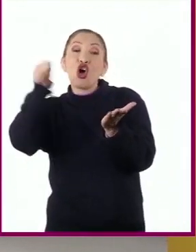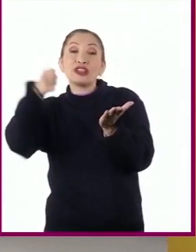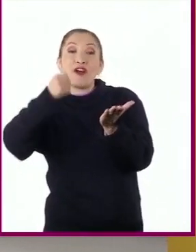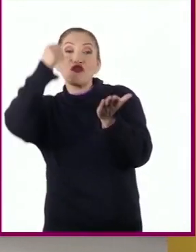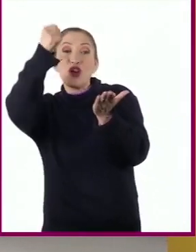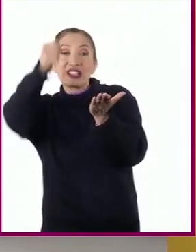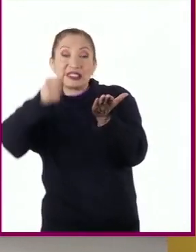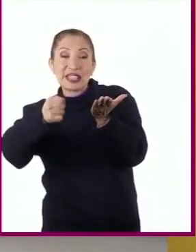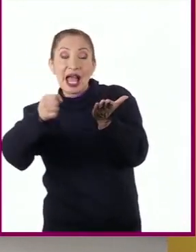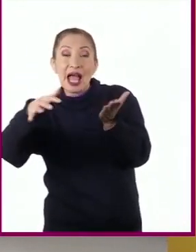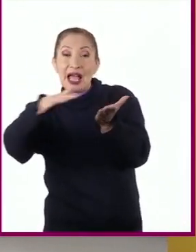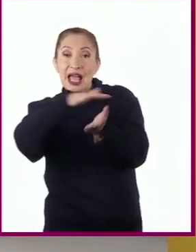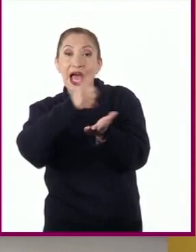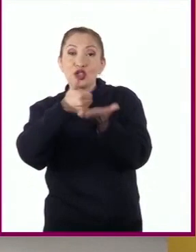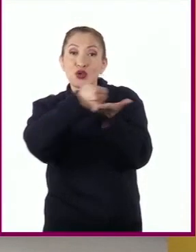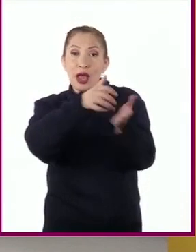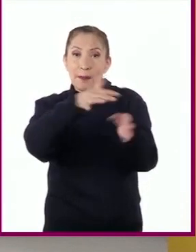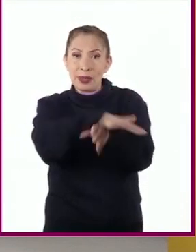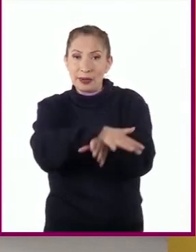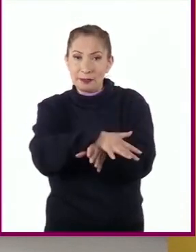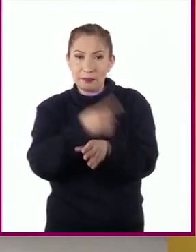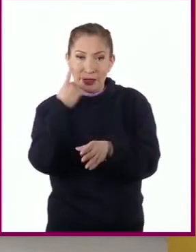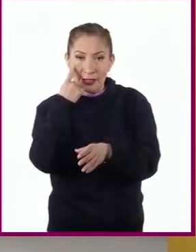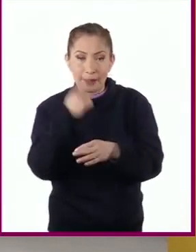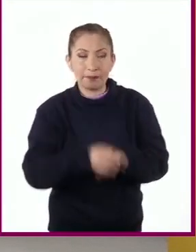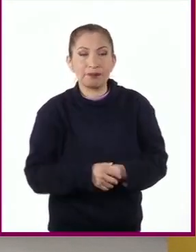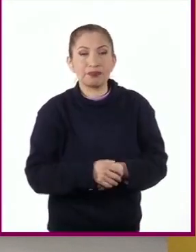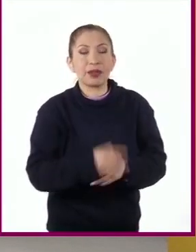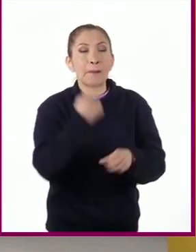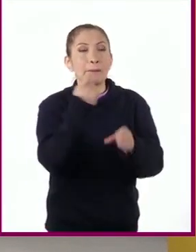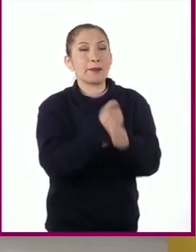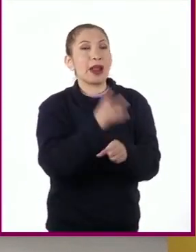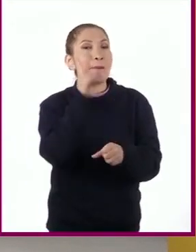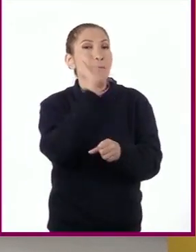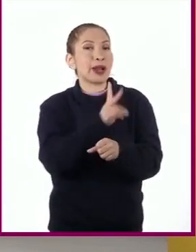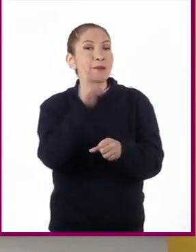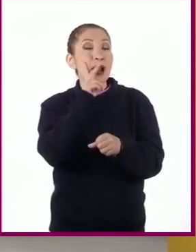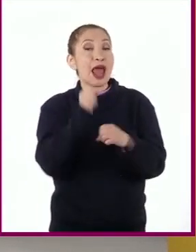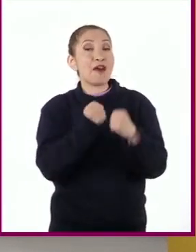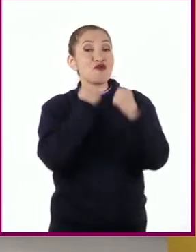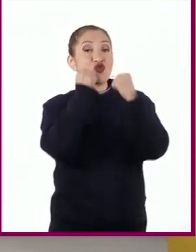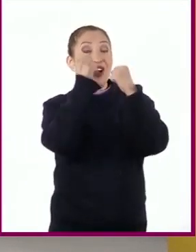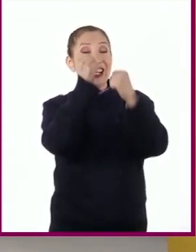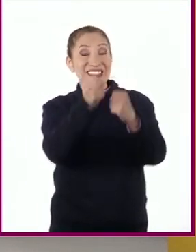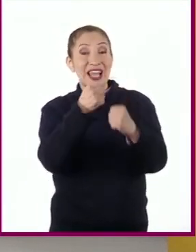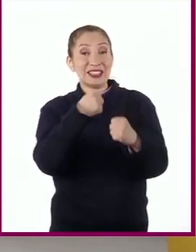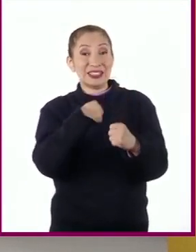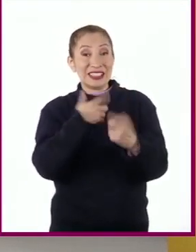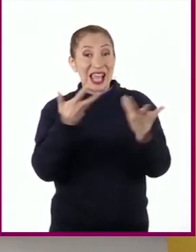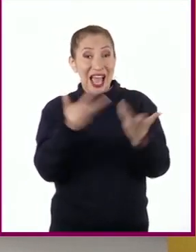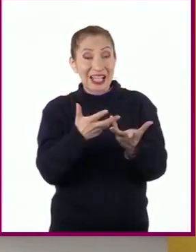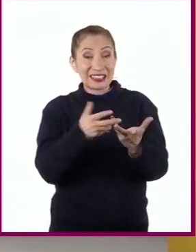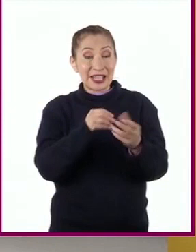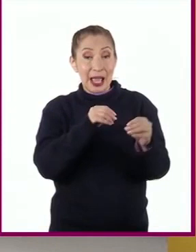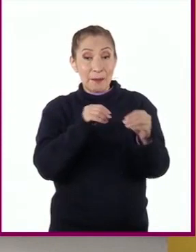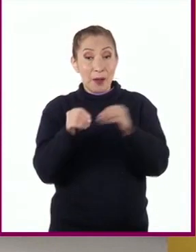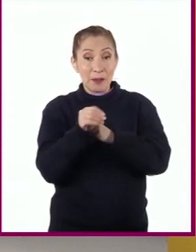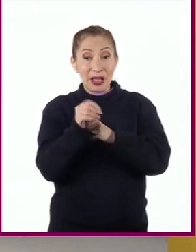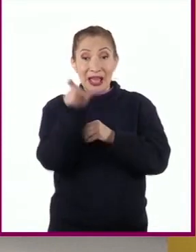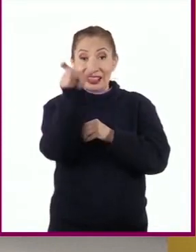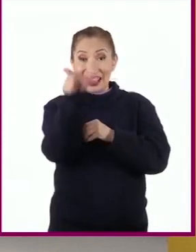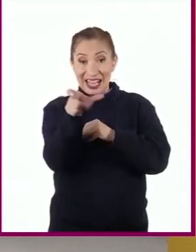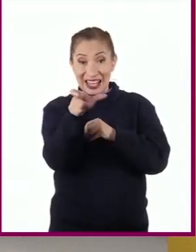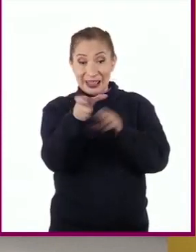lo cambie. Mira, en el primer experimento, la fuerza externa que provocó el movimiento de